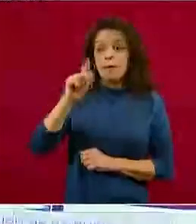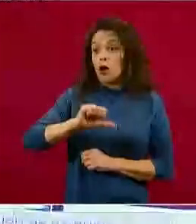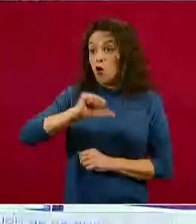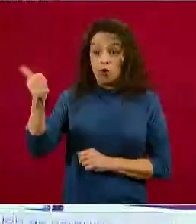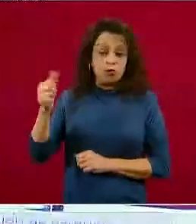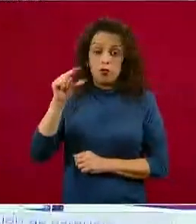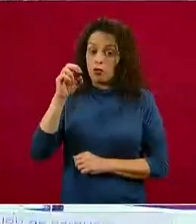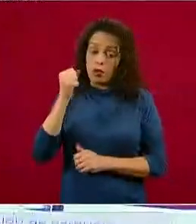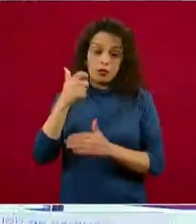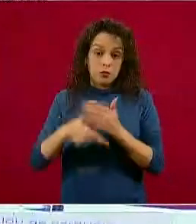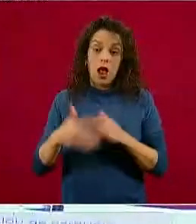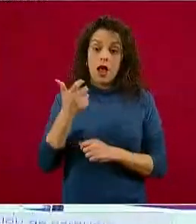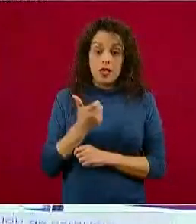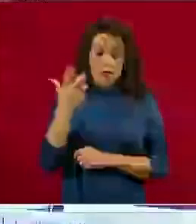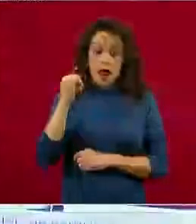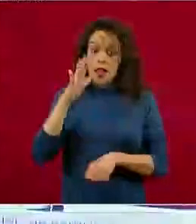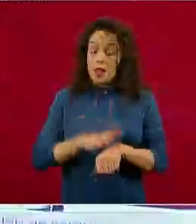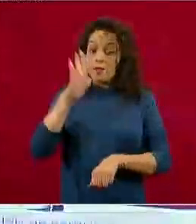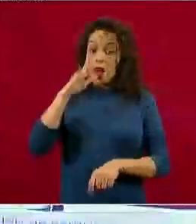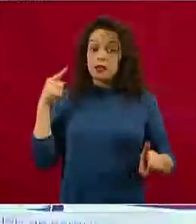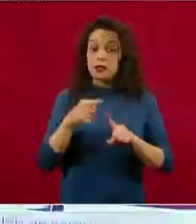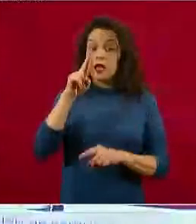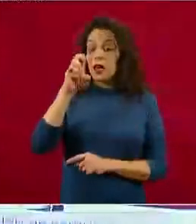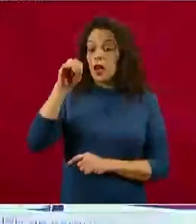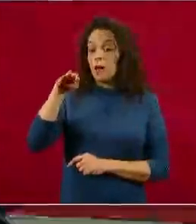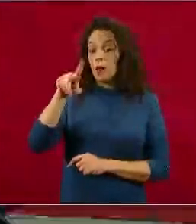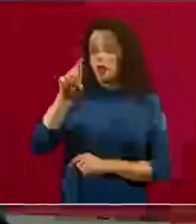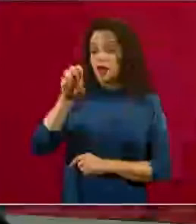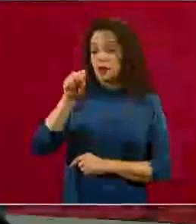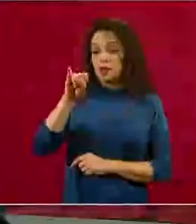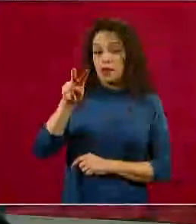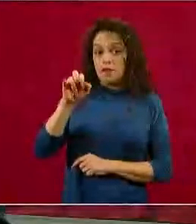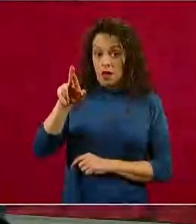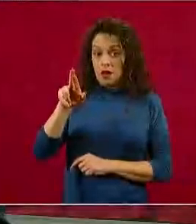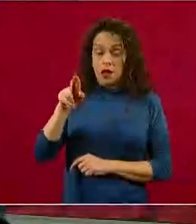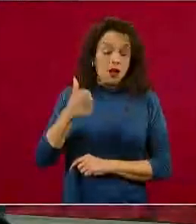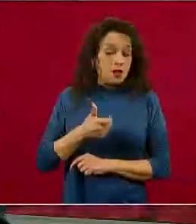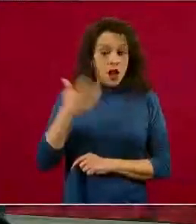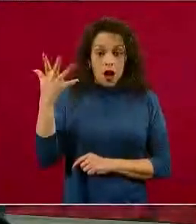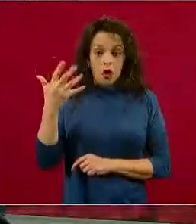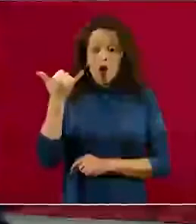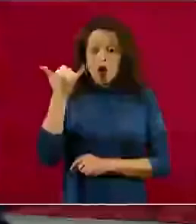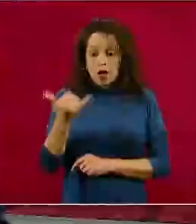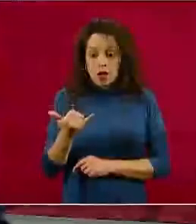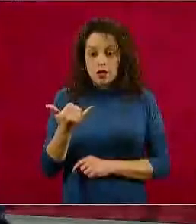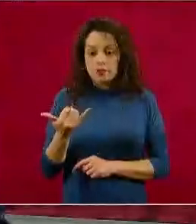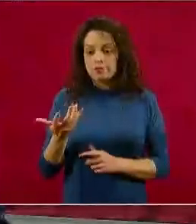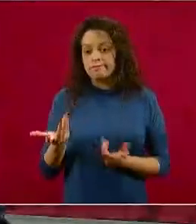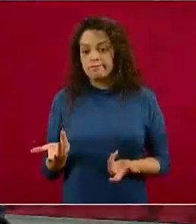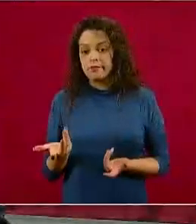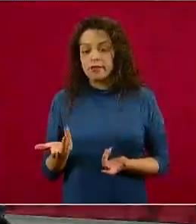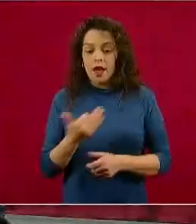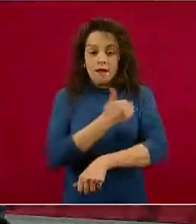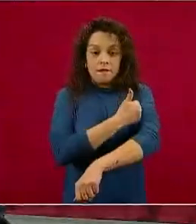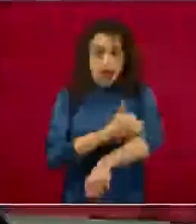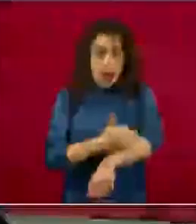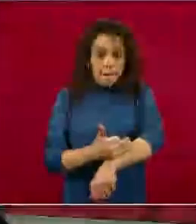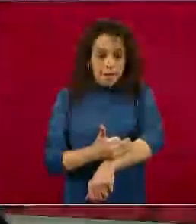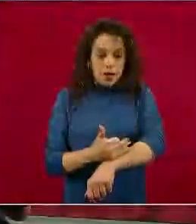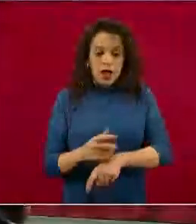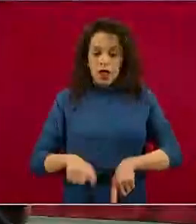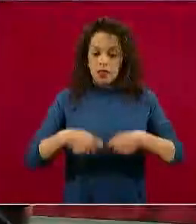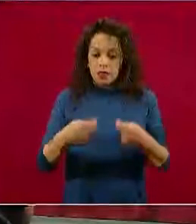caros, en especial Remdesivir es muy caro y ha sido muy inadecuado que a las familias se les da